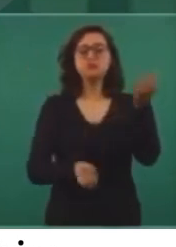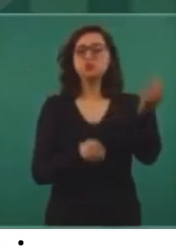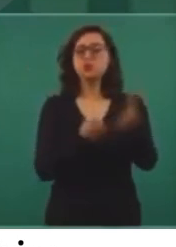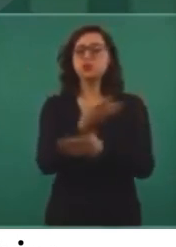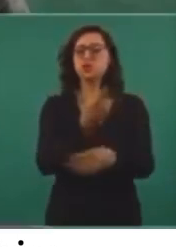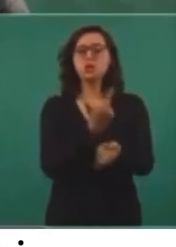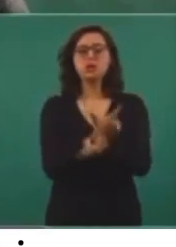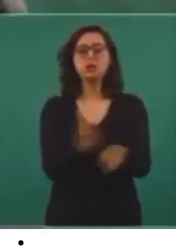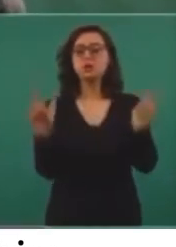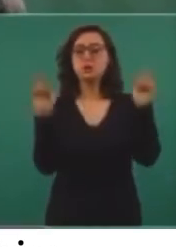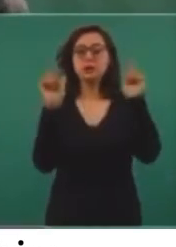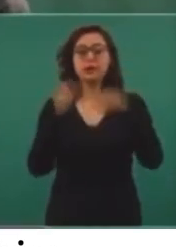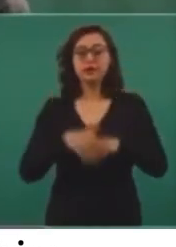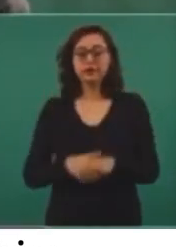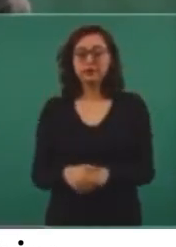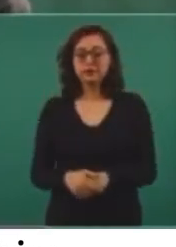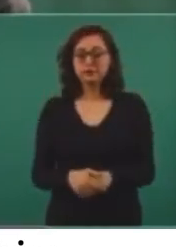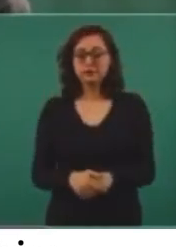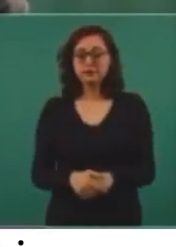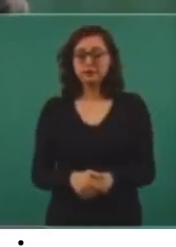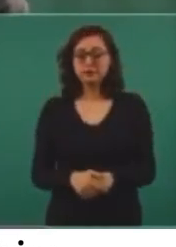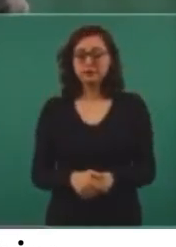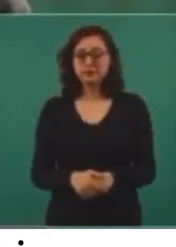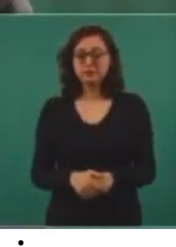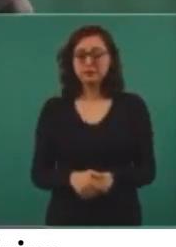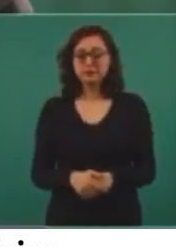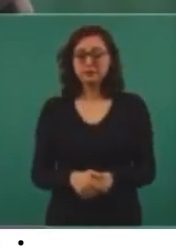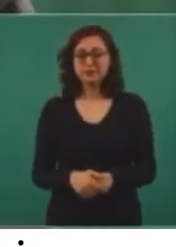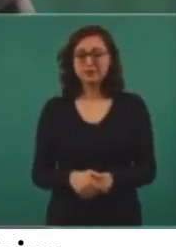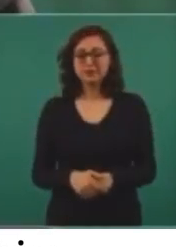de el delito